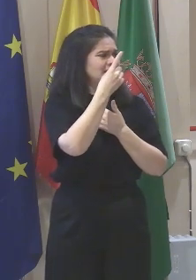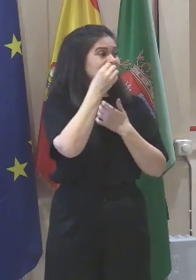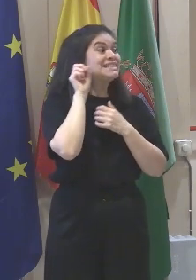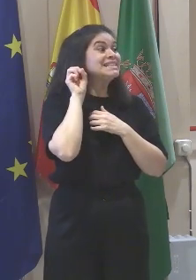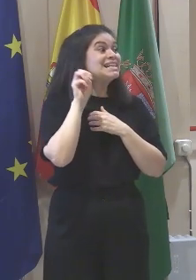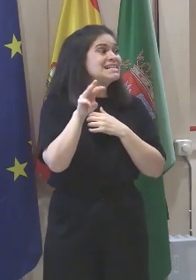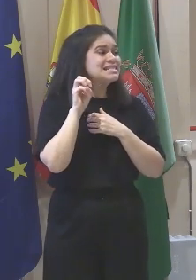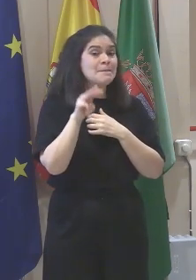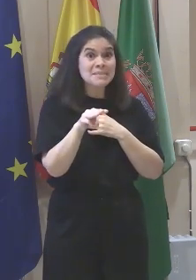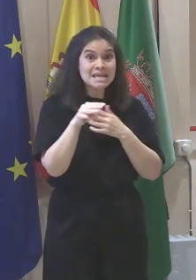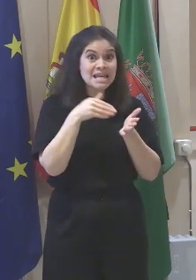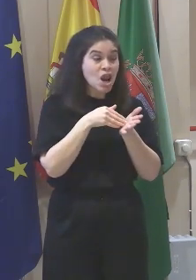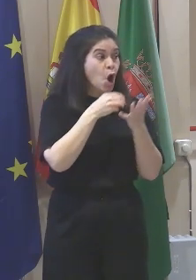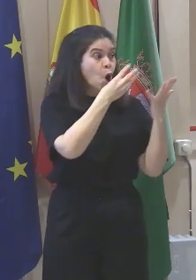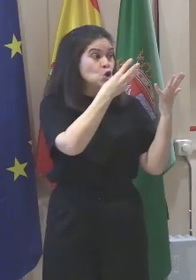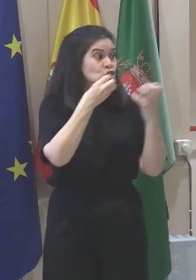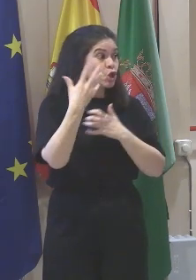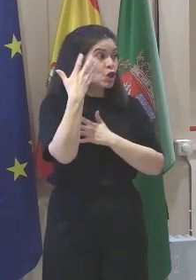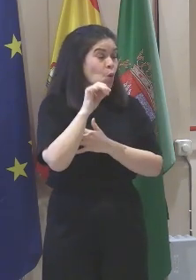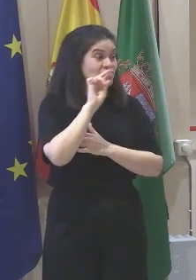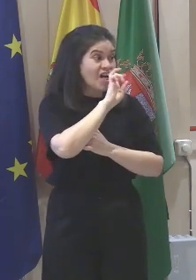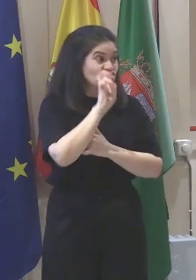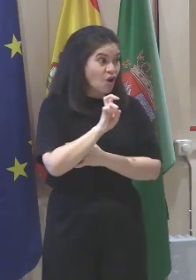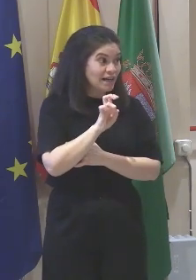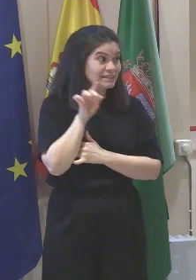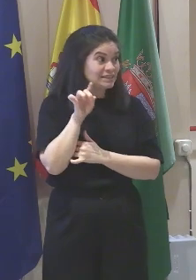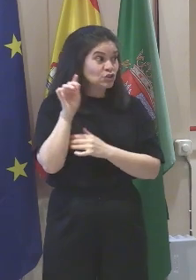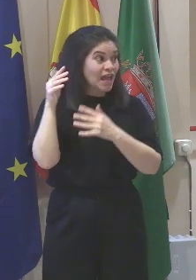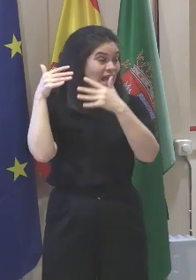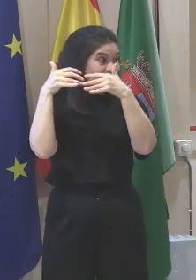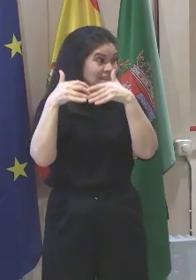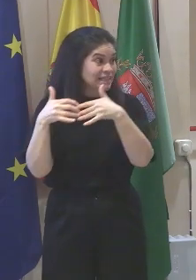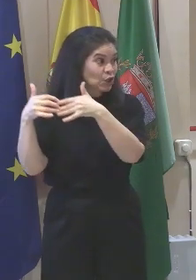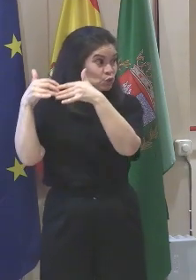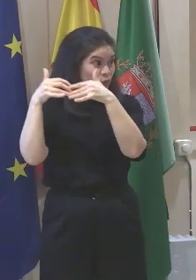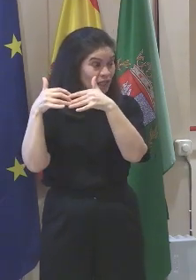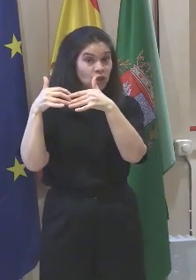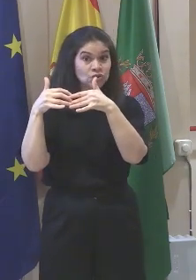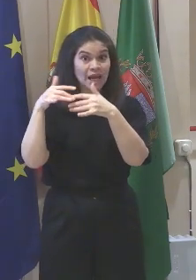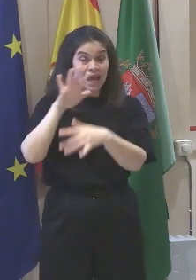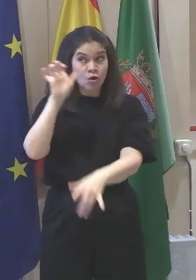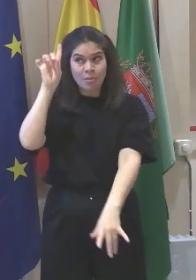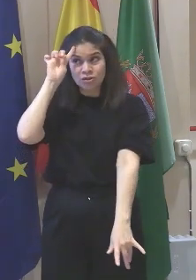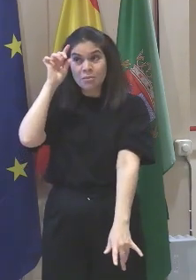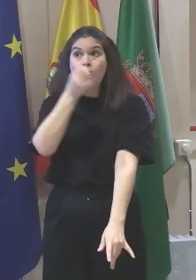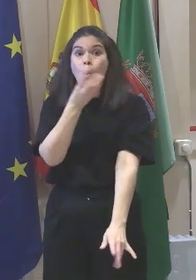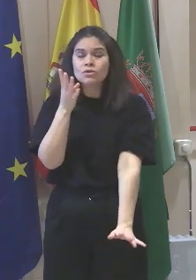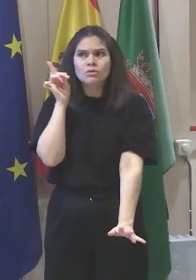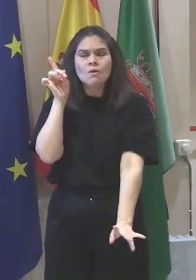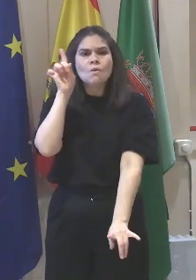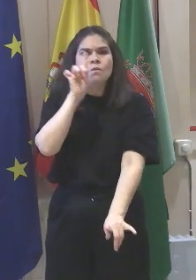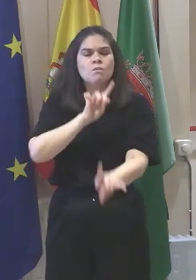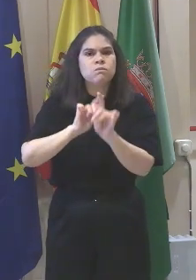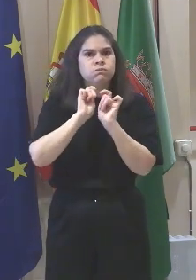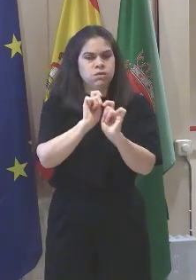$13.850. Esto es Estados Unidos. En Europa no tenemos ni idea de cuánto sería, pero eso es problemático a todos